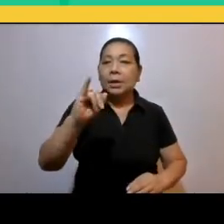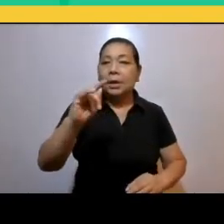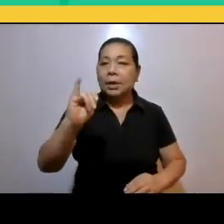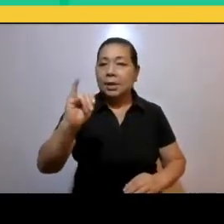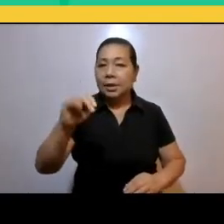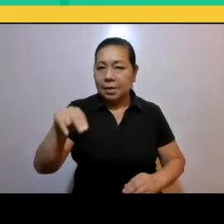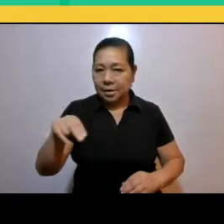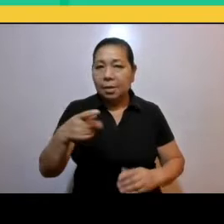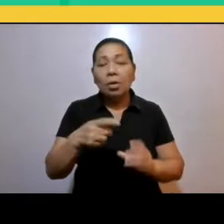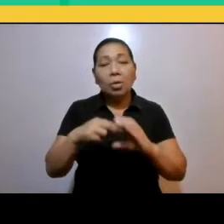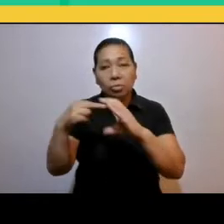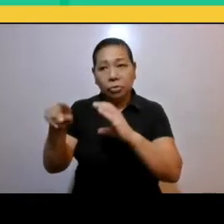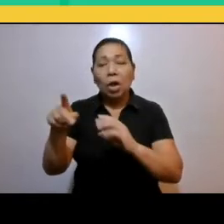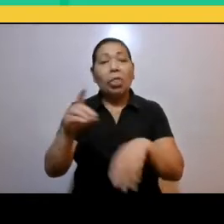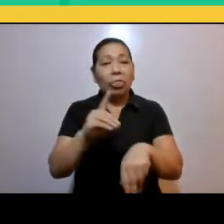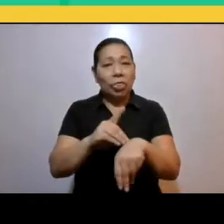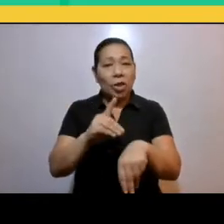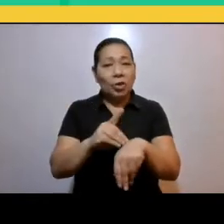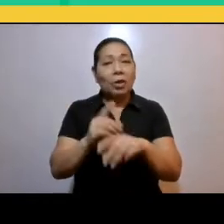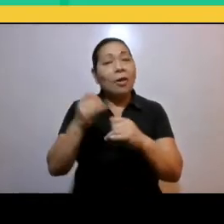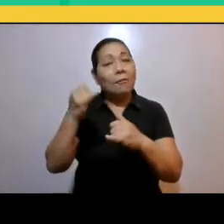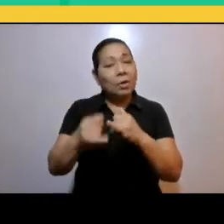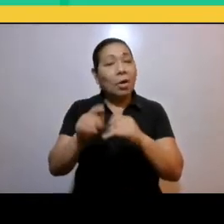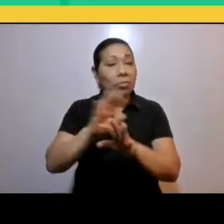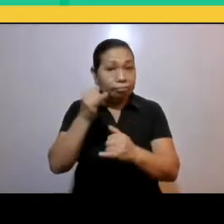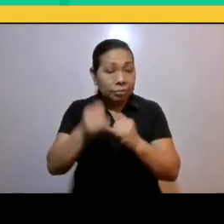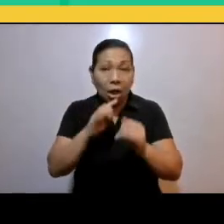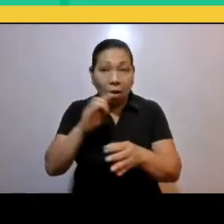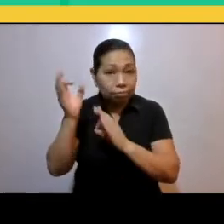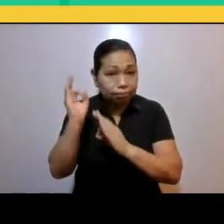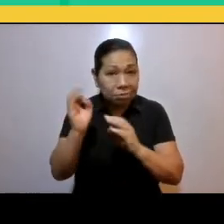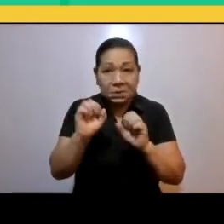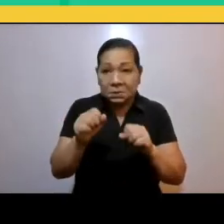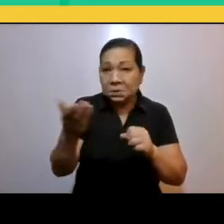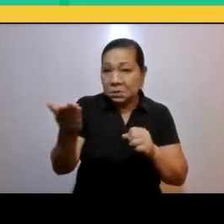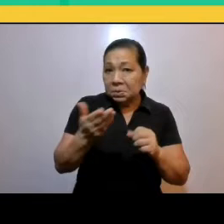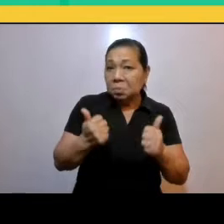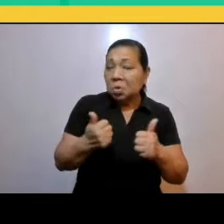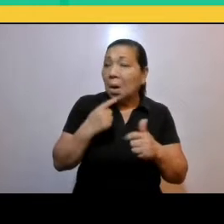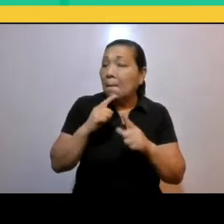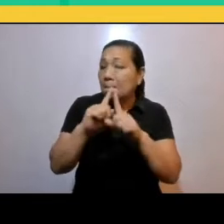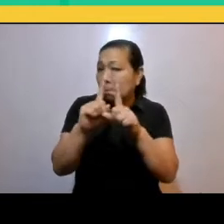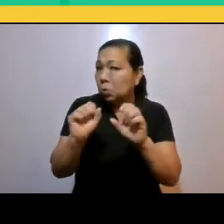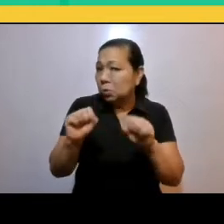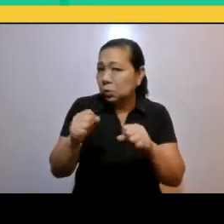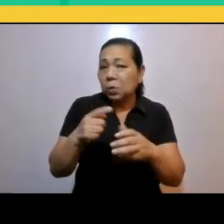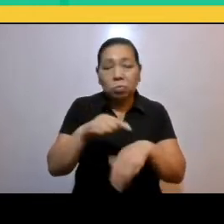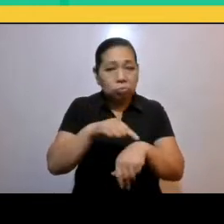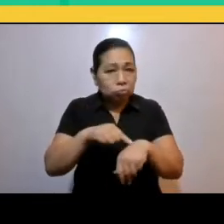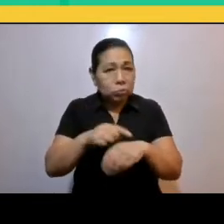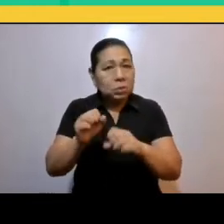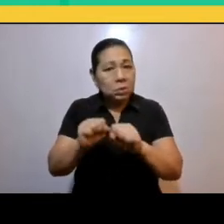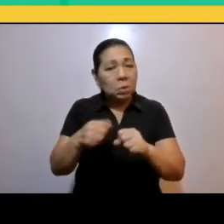al doctor hacia el final de la exposición. De repente, si considera que alguna pregunta es pertinente durante la exposición, se puede